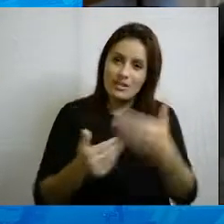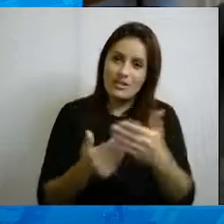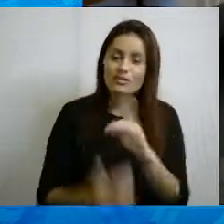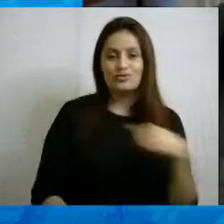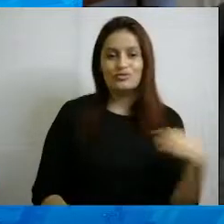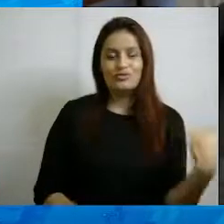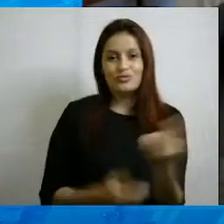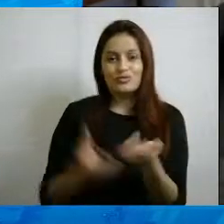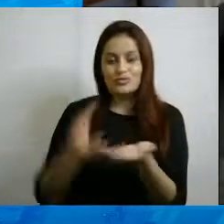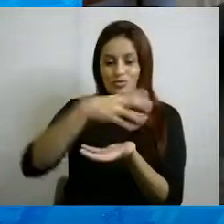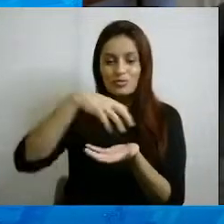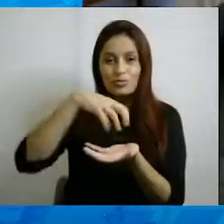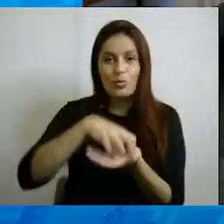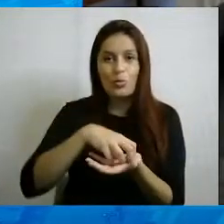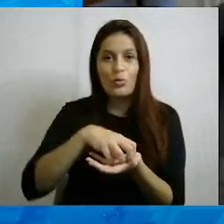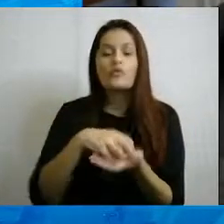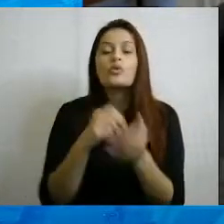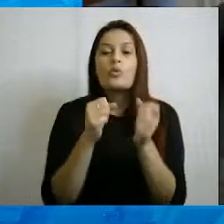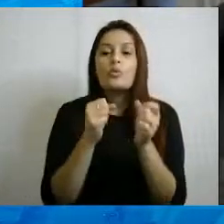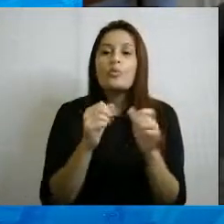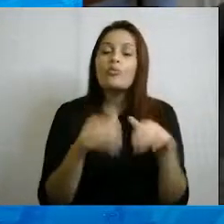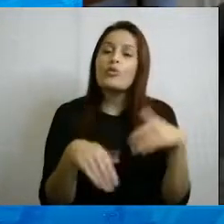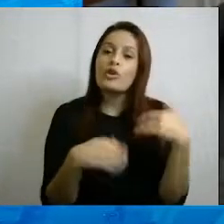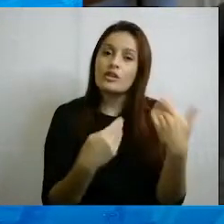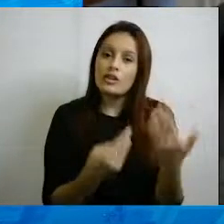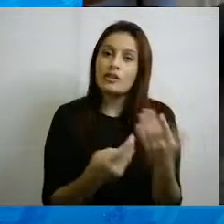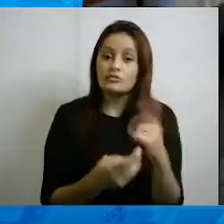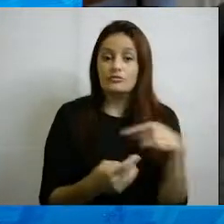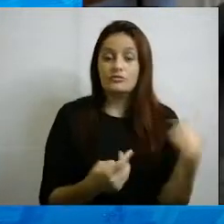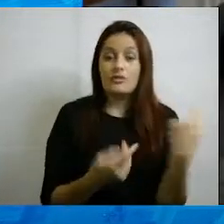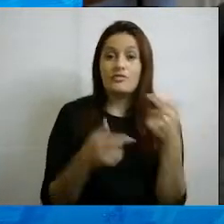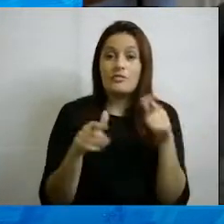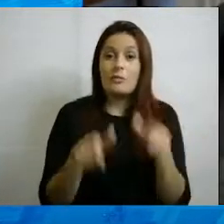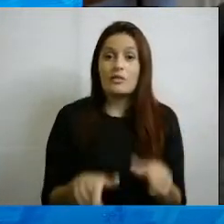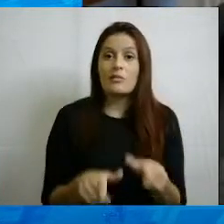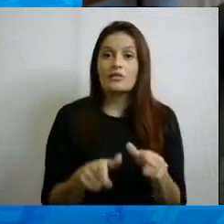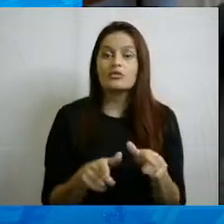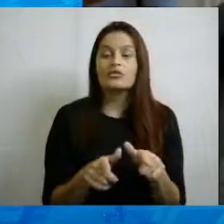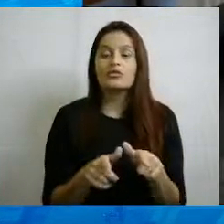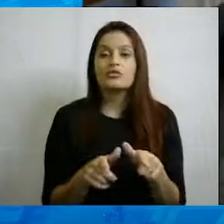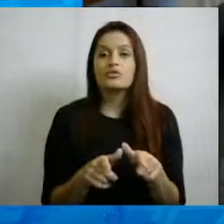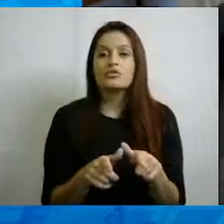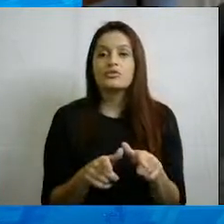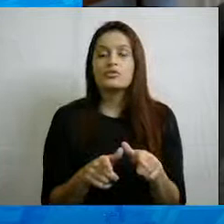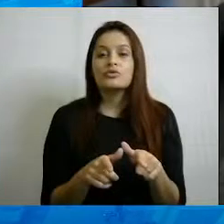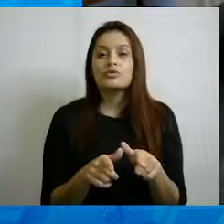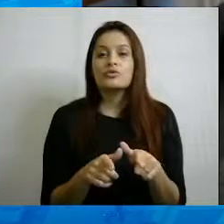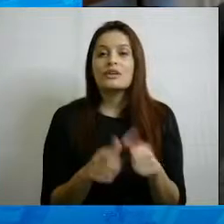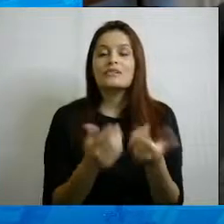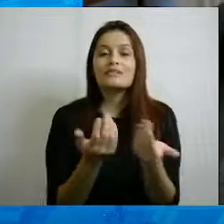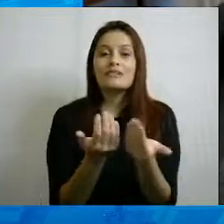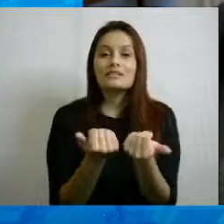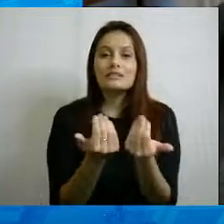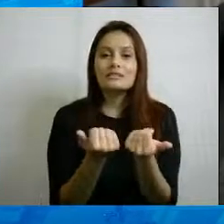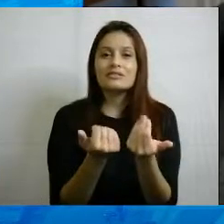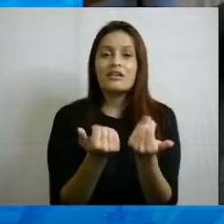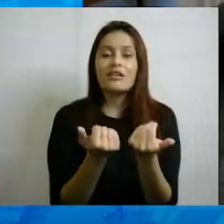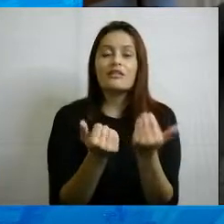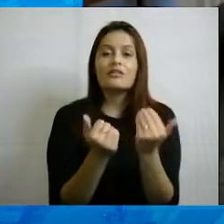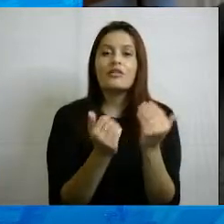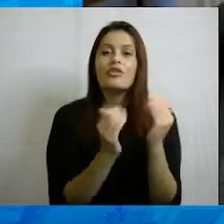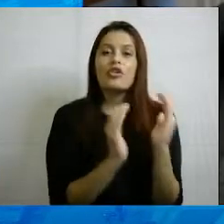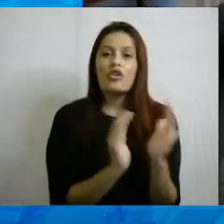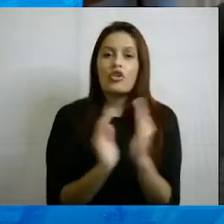como pueblo, poner a disposición todos los departamentos que correspondan a la necesidad de la ordenanza, que es